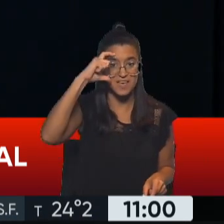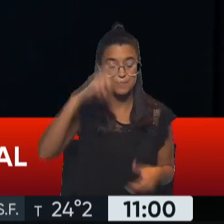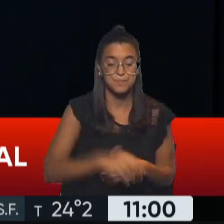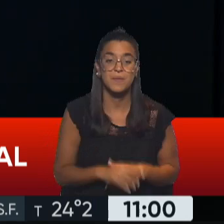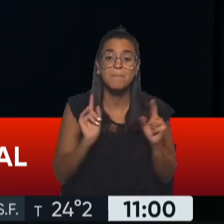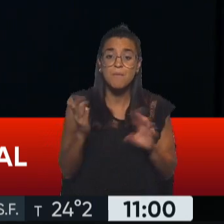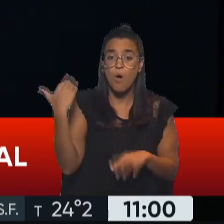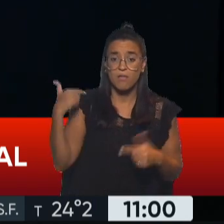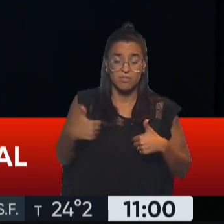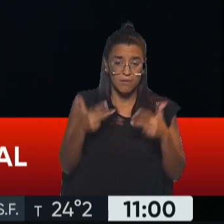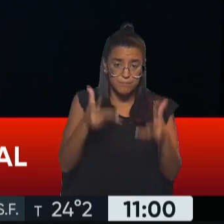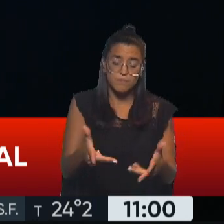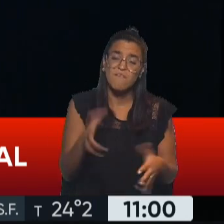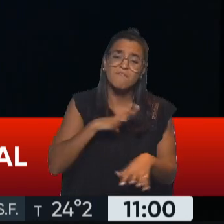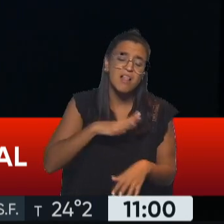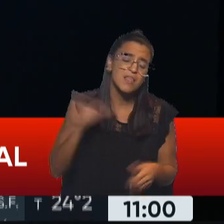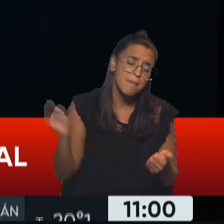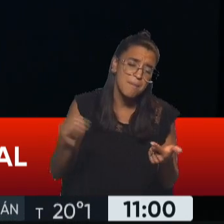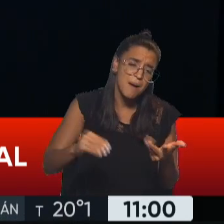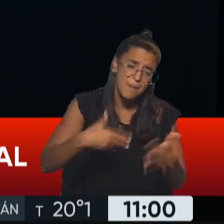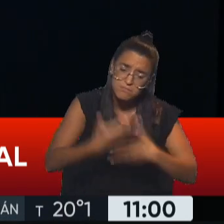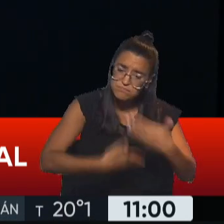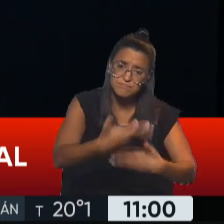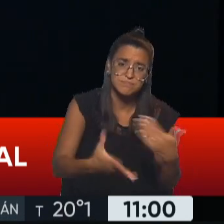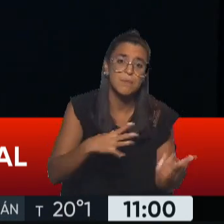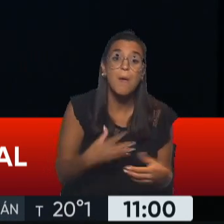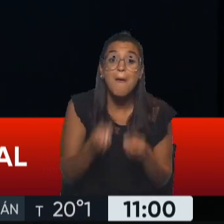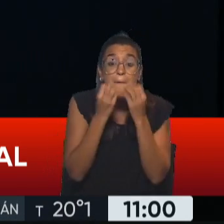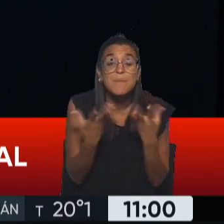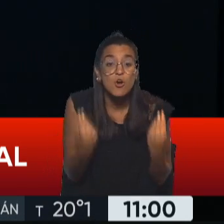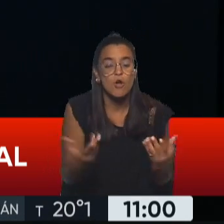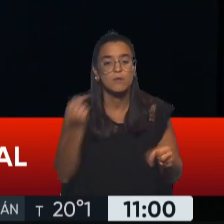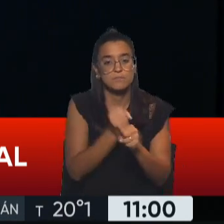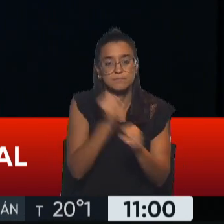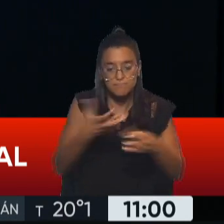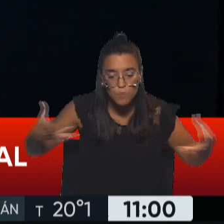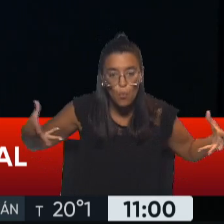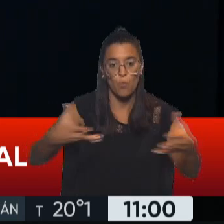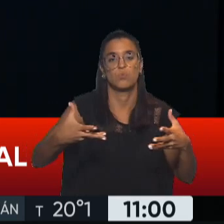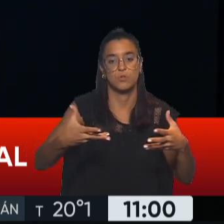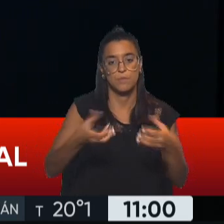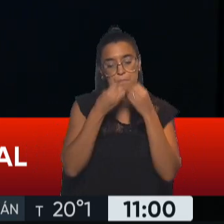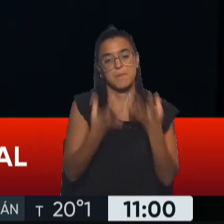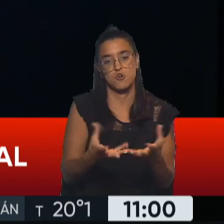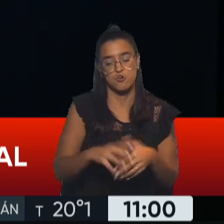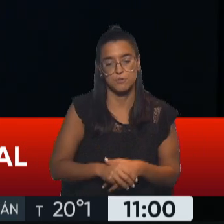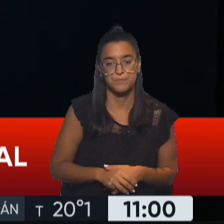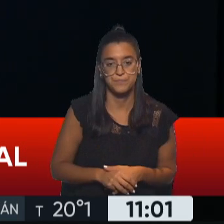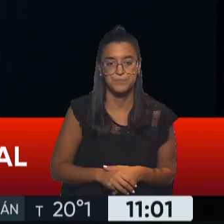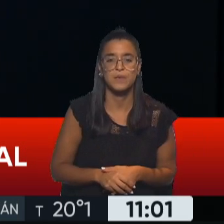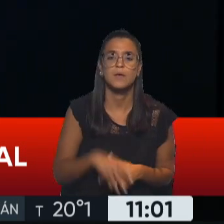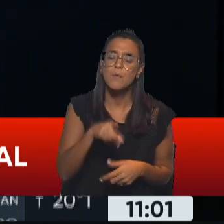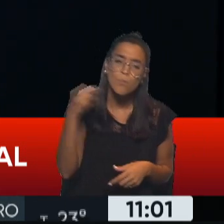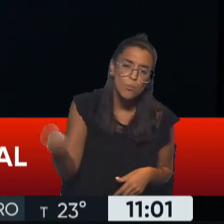Como decía, muchísimo por hacer y las cosas salen mejor cuando se trabaja de forma colectiva. Es muy,